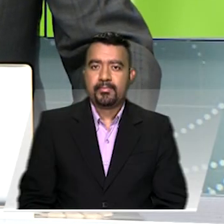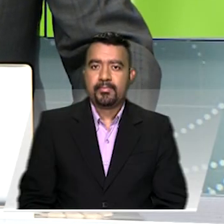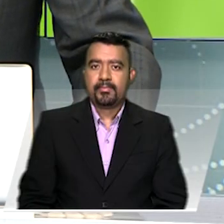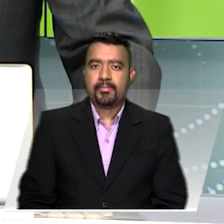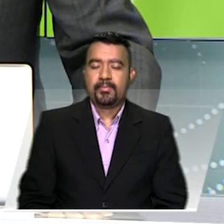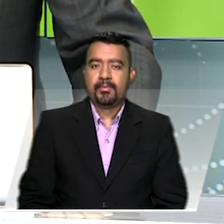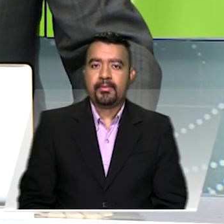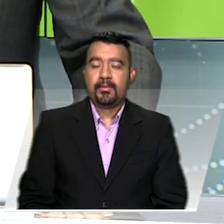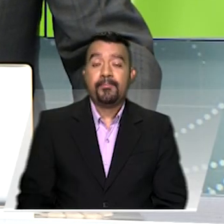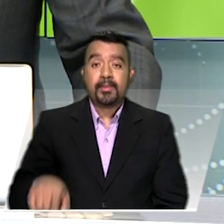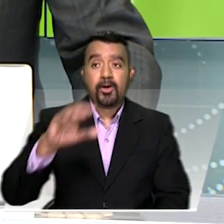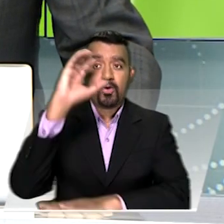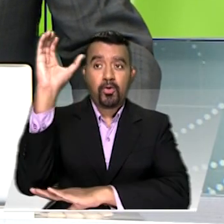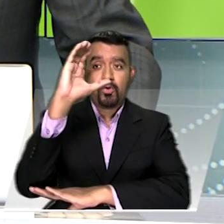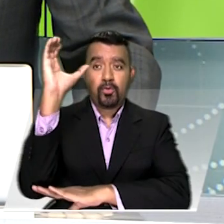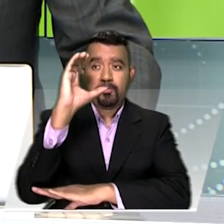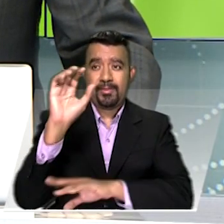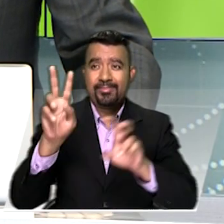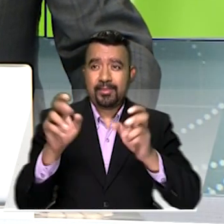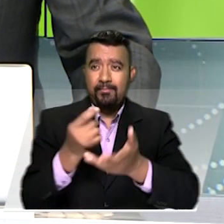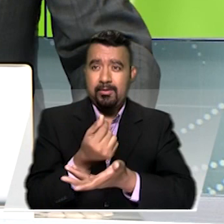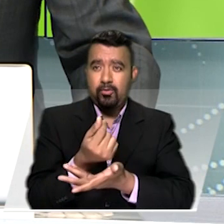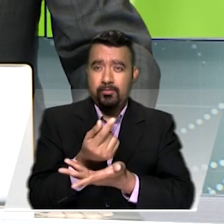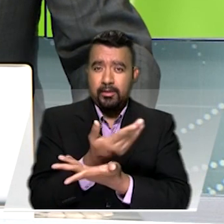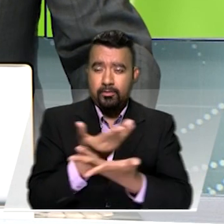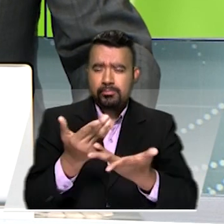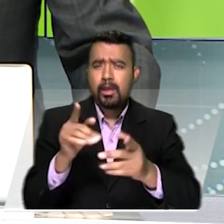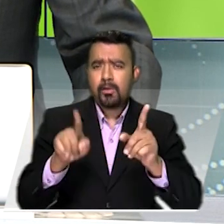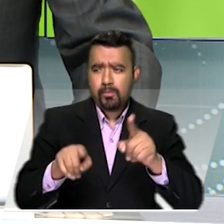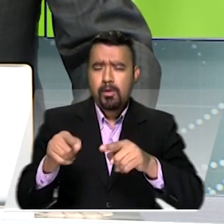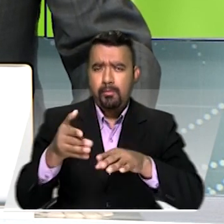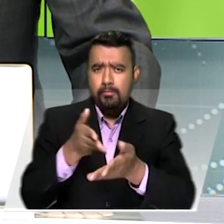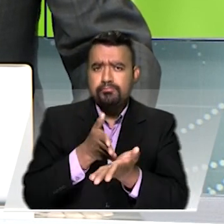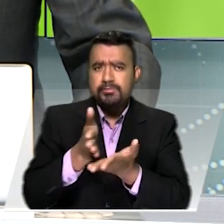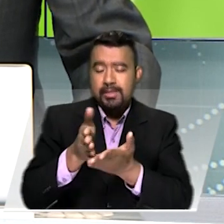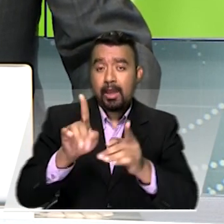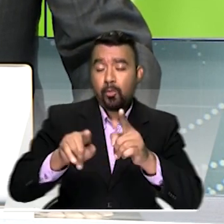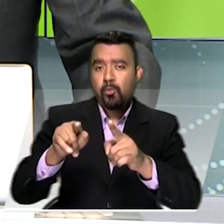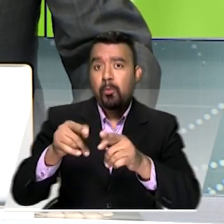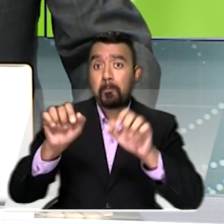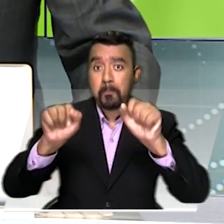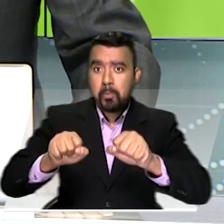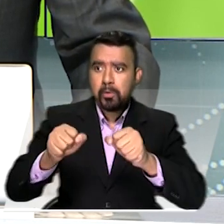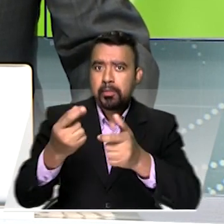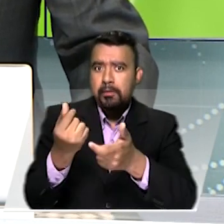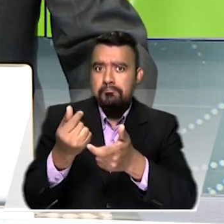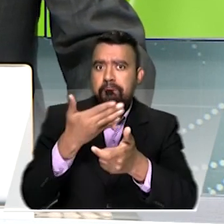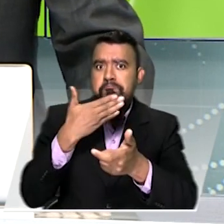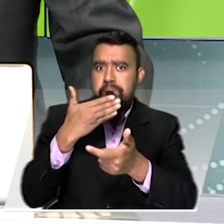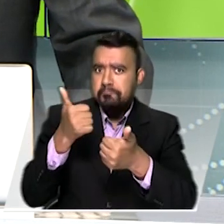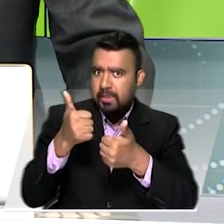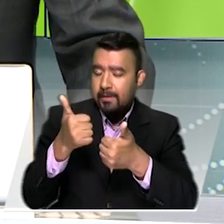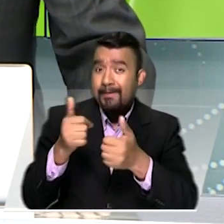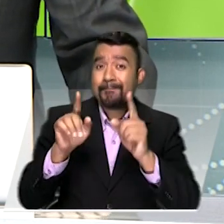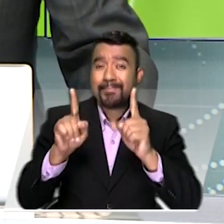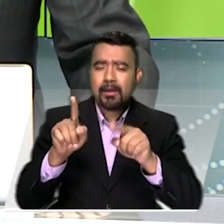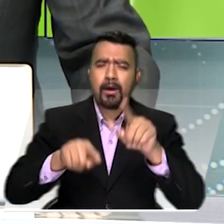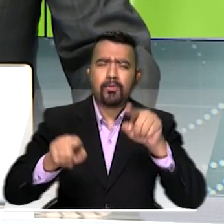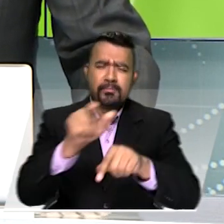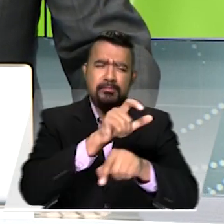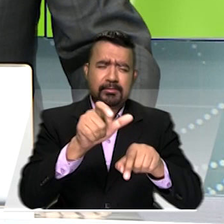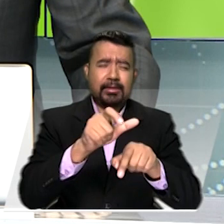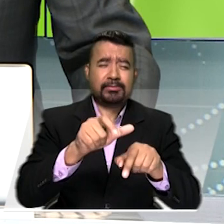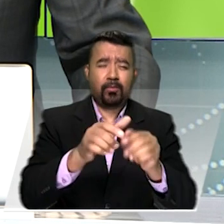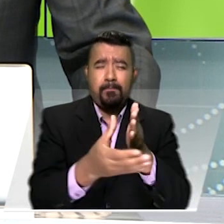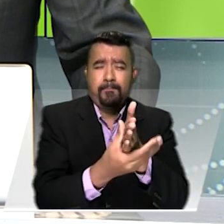Aunque la economía del país continuará este año con impulso de crecimiento, la pobreza en Colombia es una realidad que afecta a millones de personas.